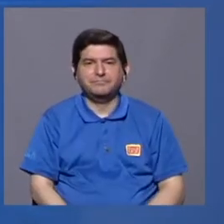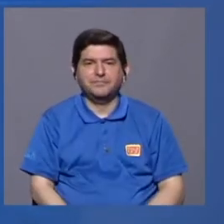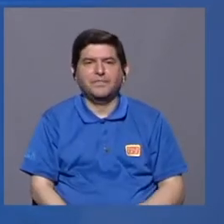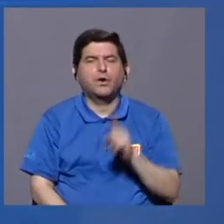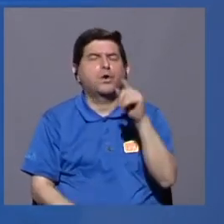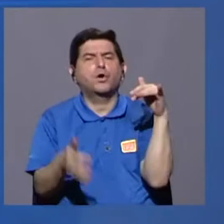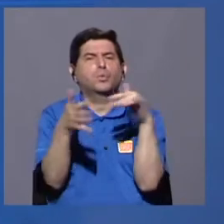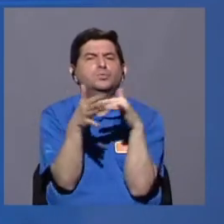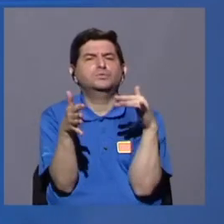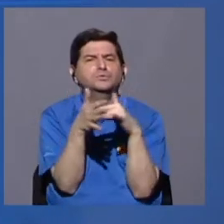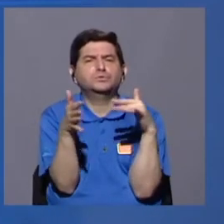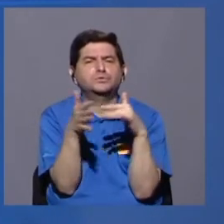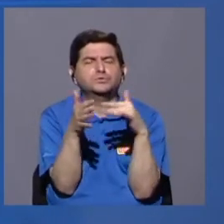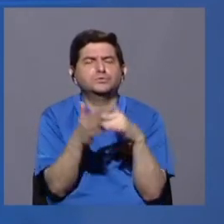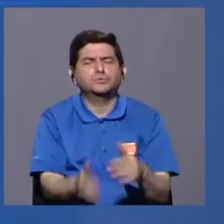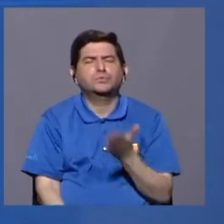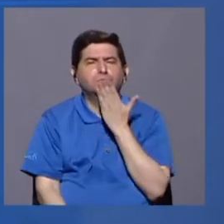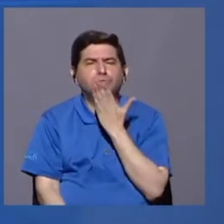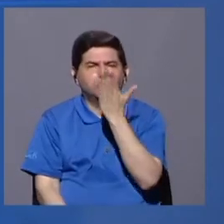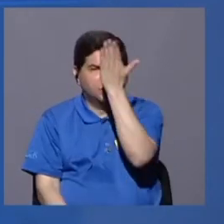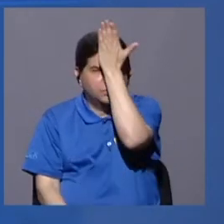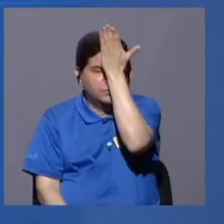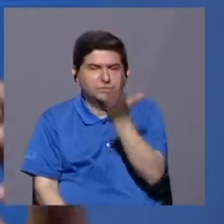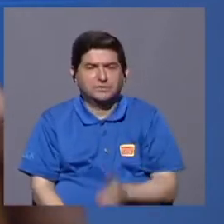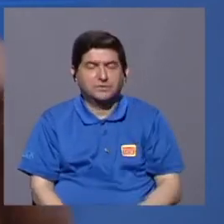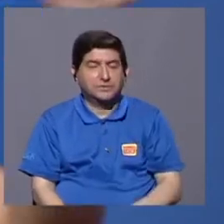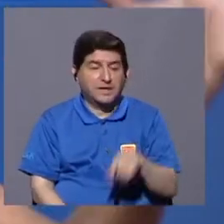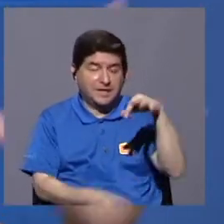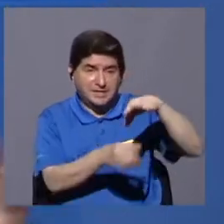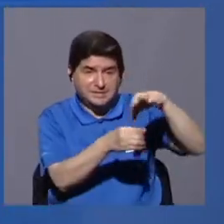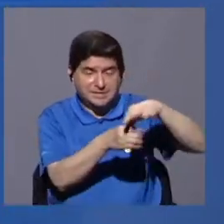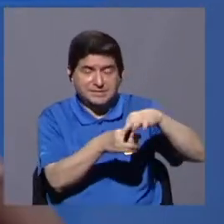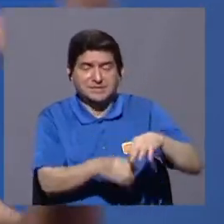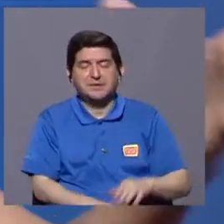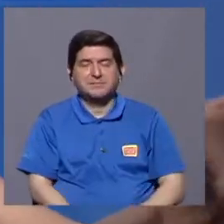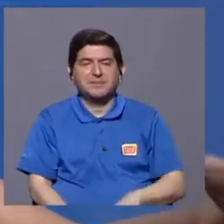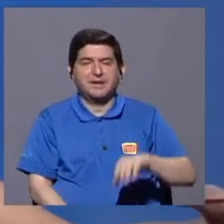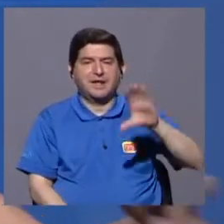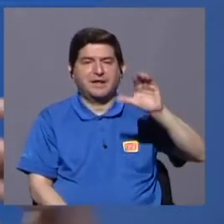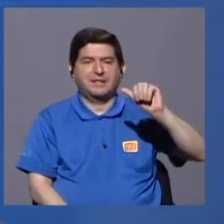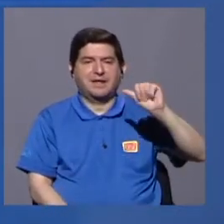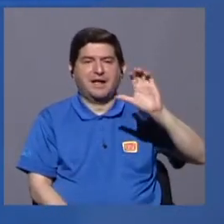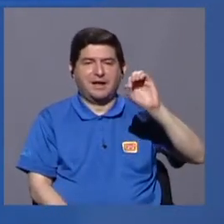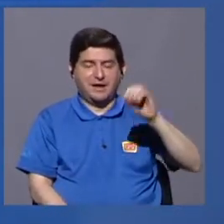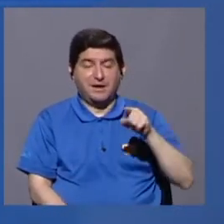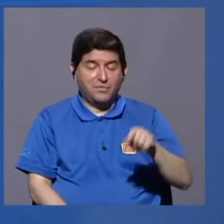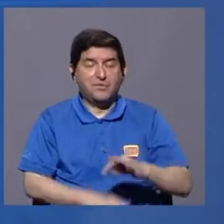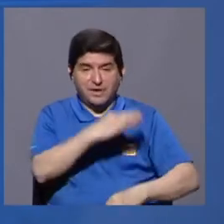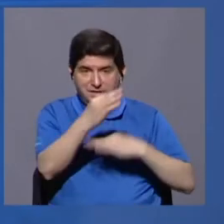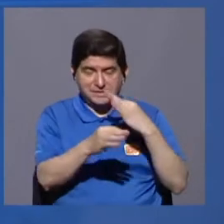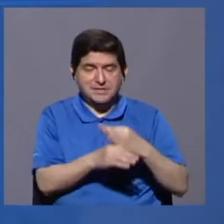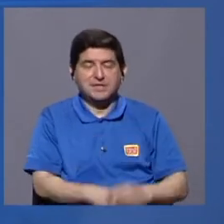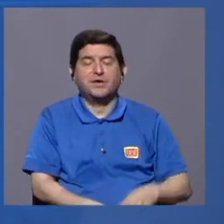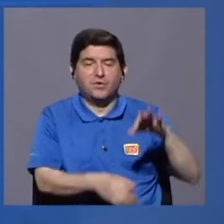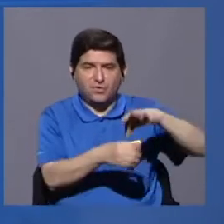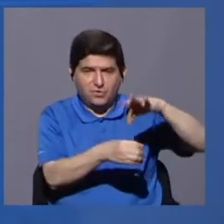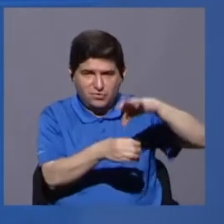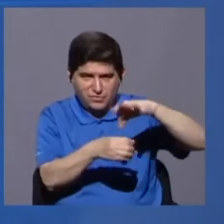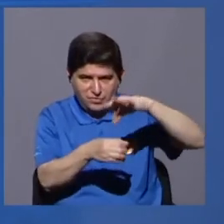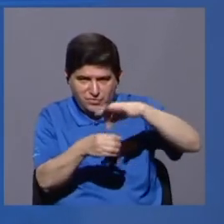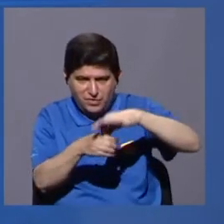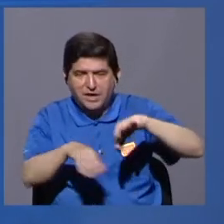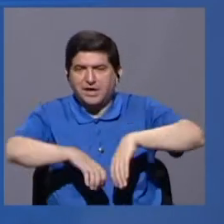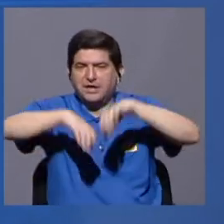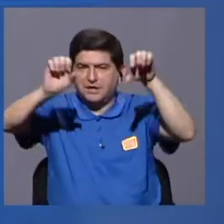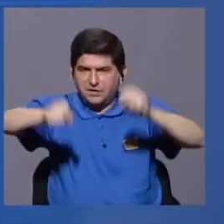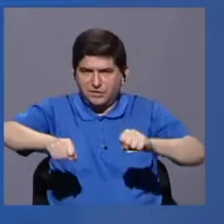Hicieron un estudio en Talamanca, en Cacaotales, en estos agroecosistemas, ¿verdad?, de agroforestería,